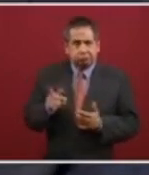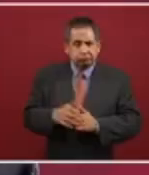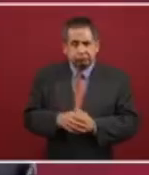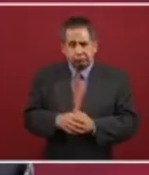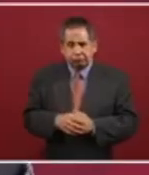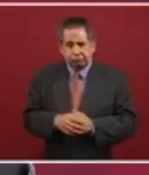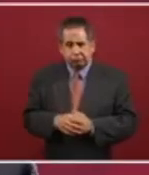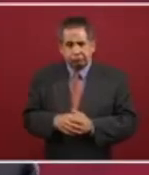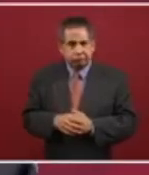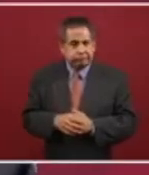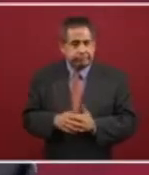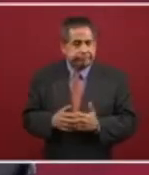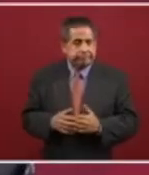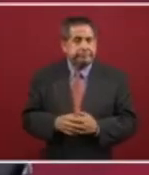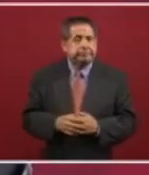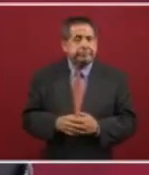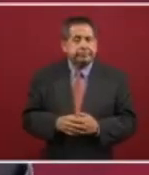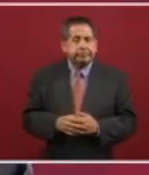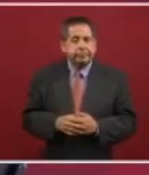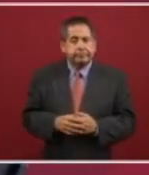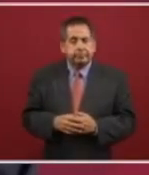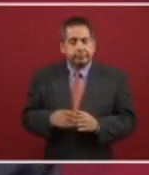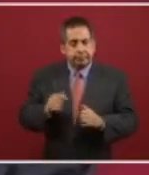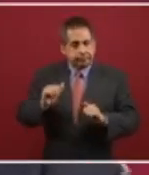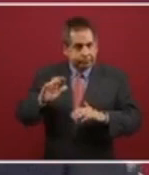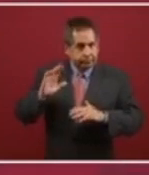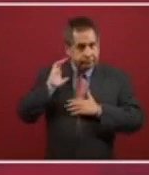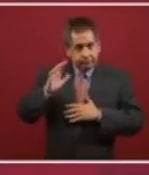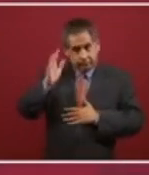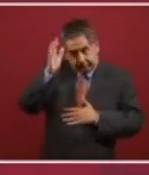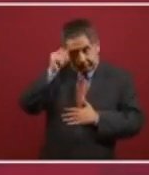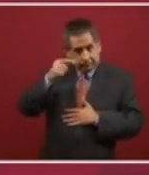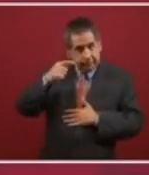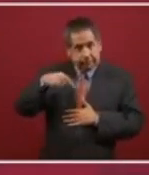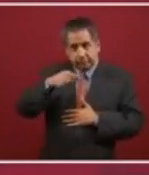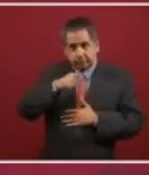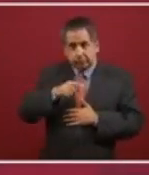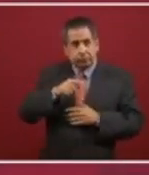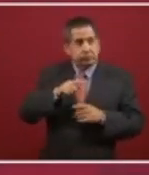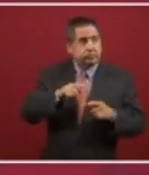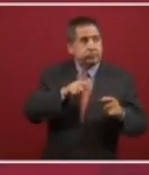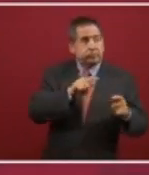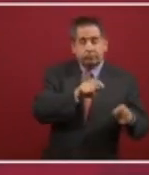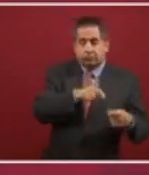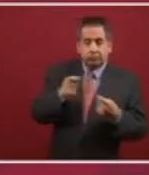se cumpla con el compromiso de que iban a destinar